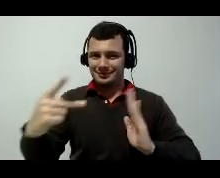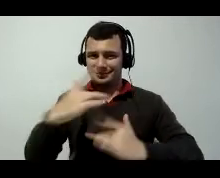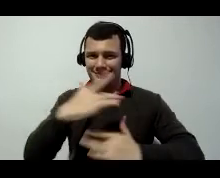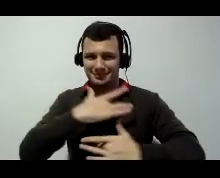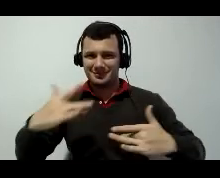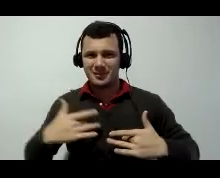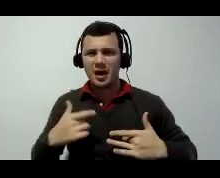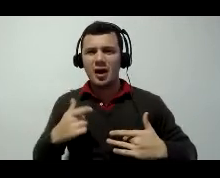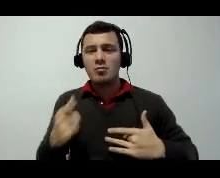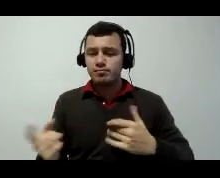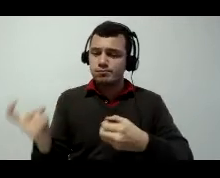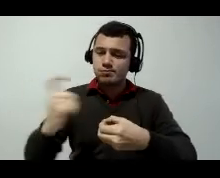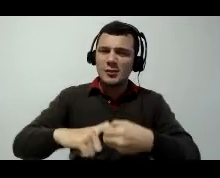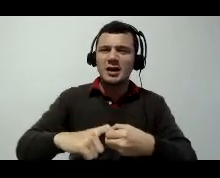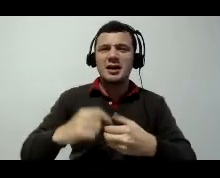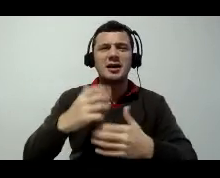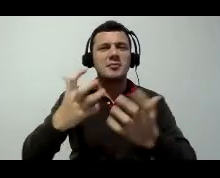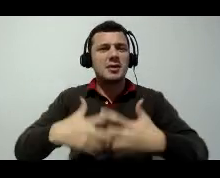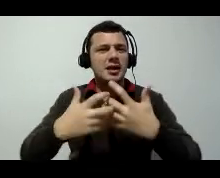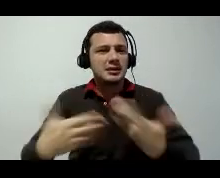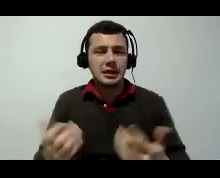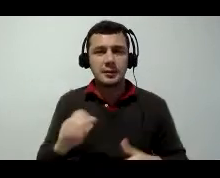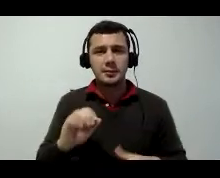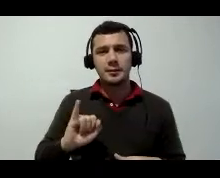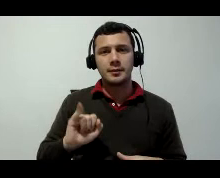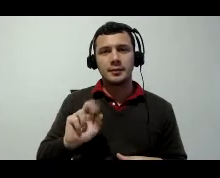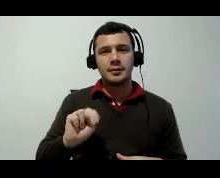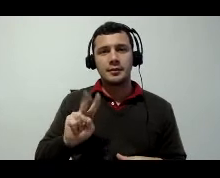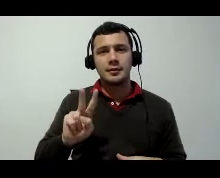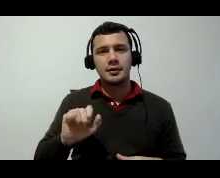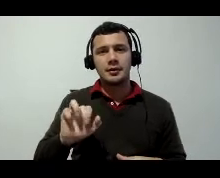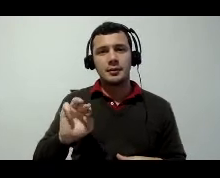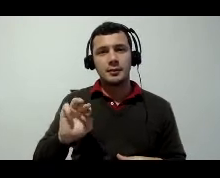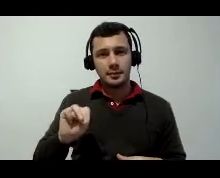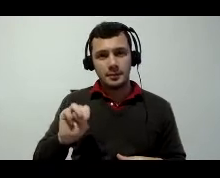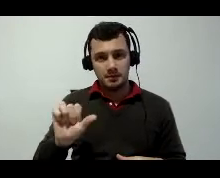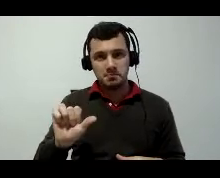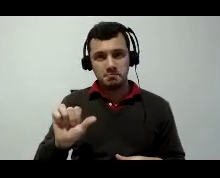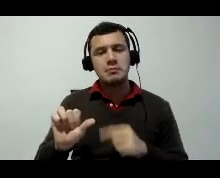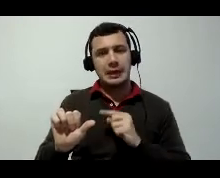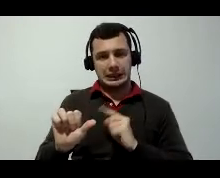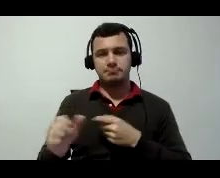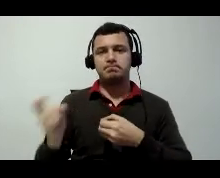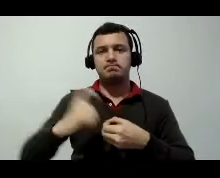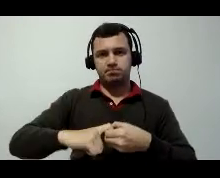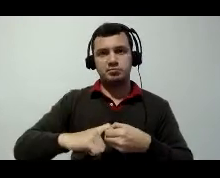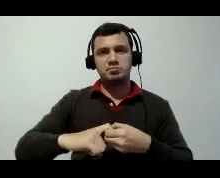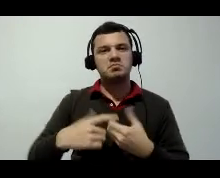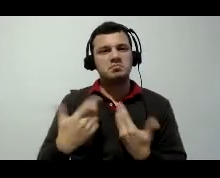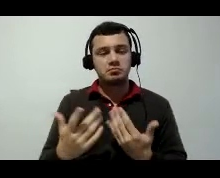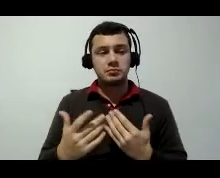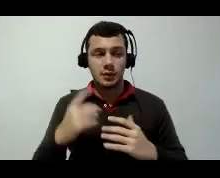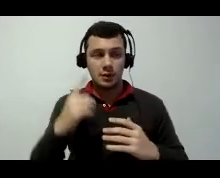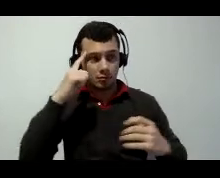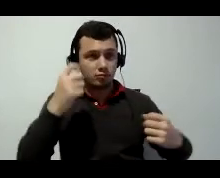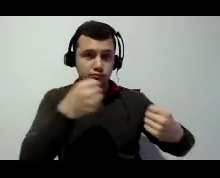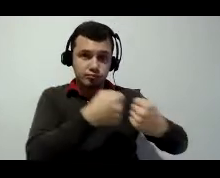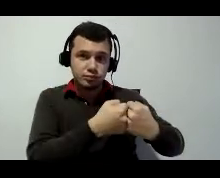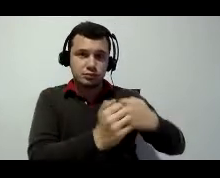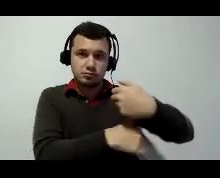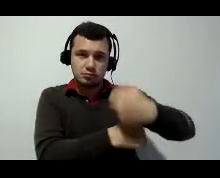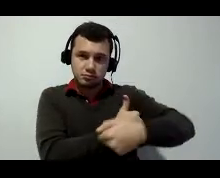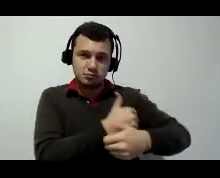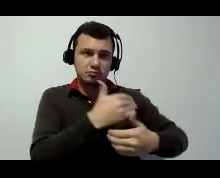como INVIMA o el Instituto Nacional de Salud. Ellos hicieron un consenso con el Ministerio de Salud y la Asociación Colombiana